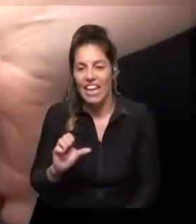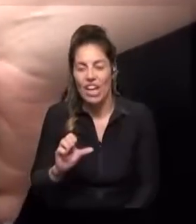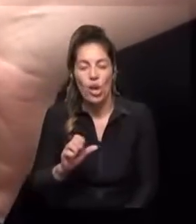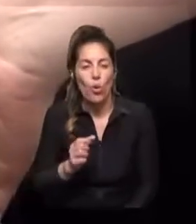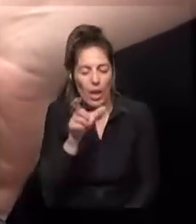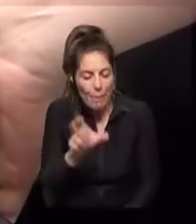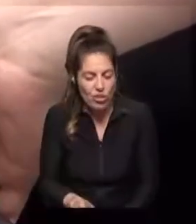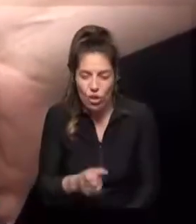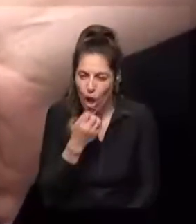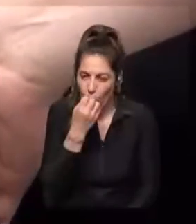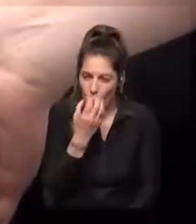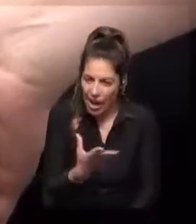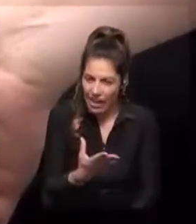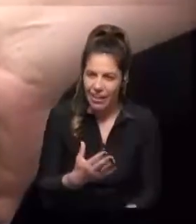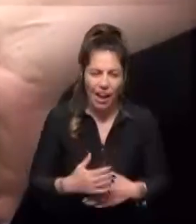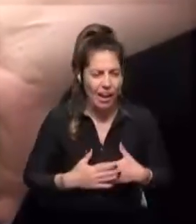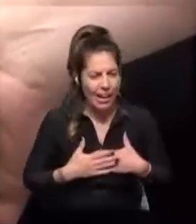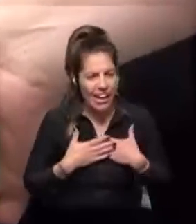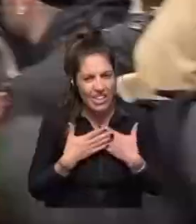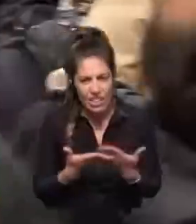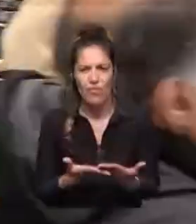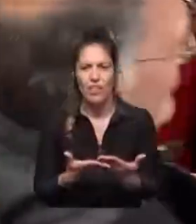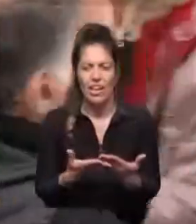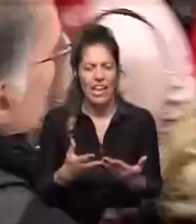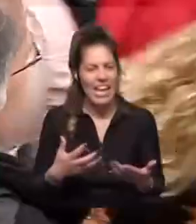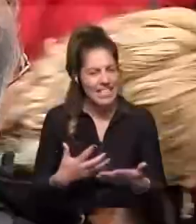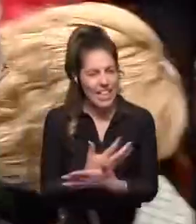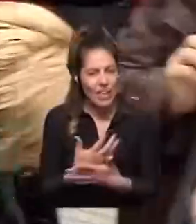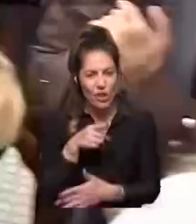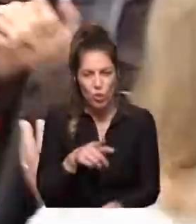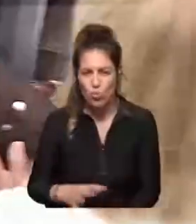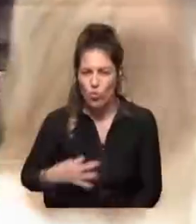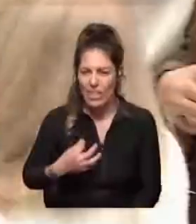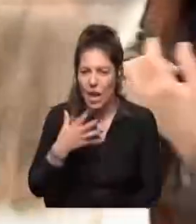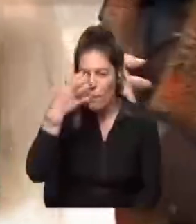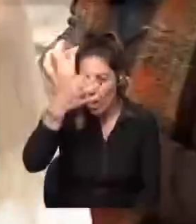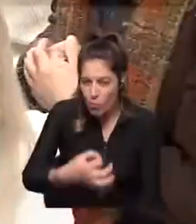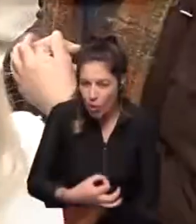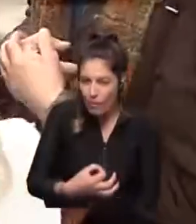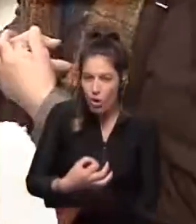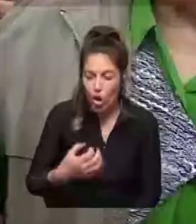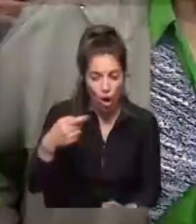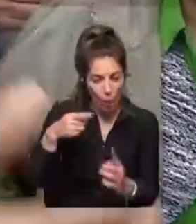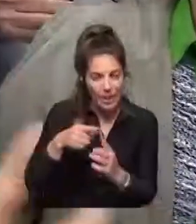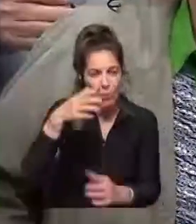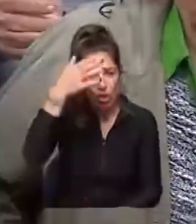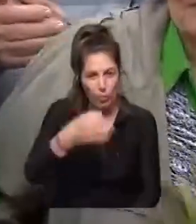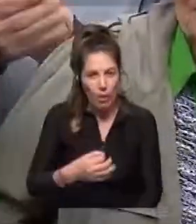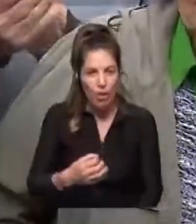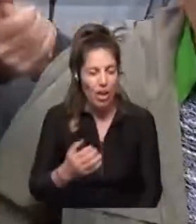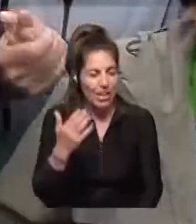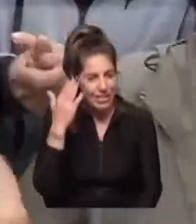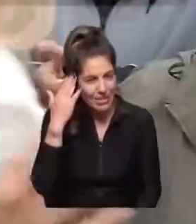un hombre querible Un hombre que sacrificó su vida por el pueblo y salud